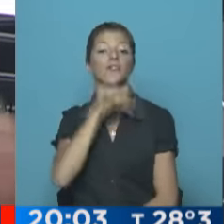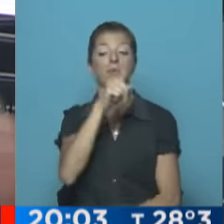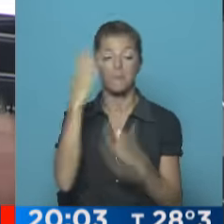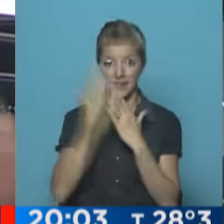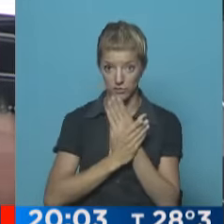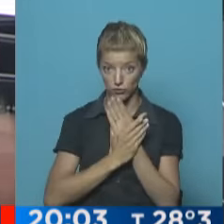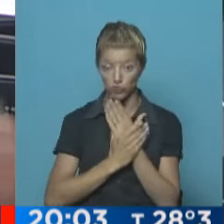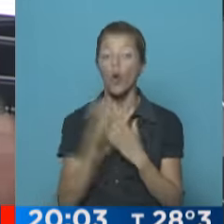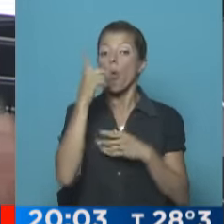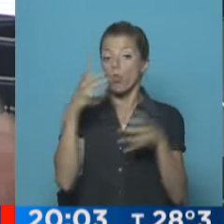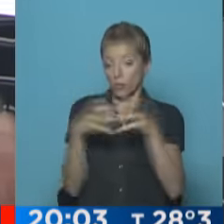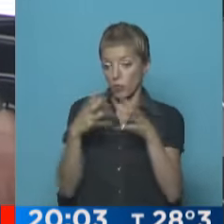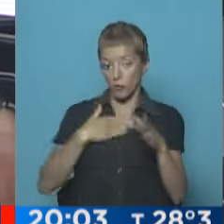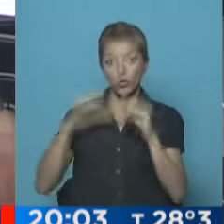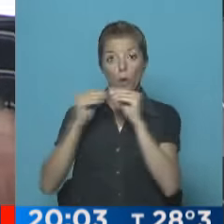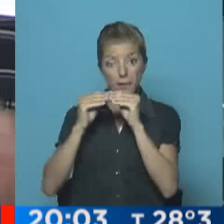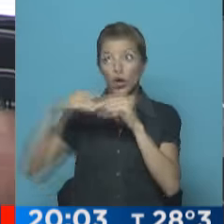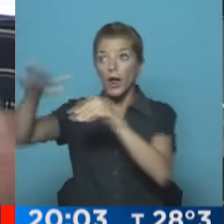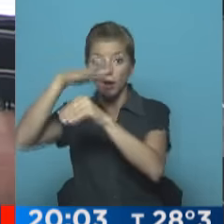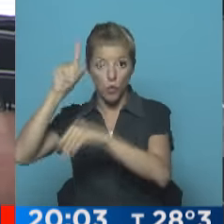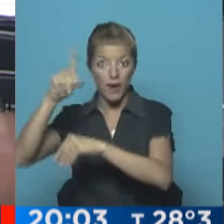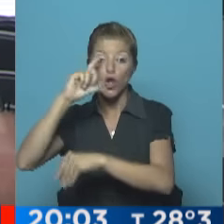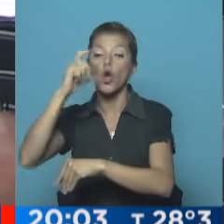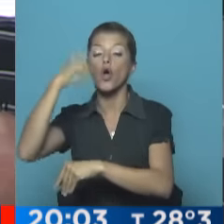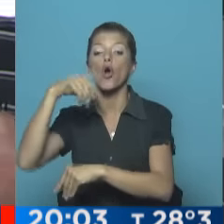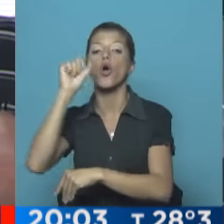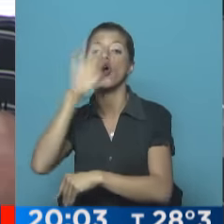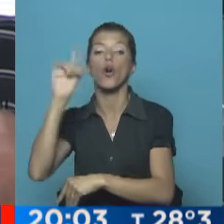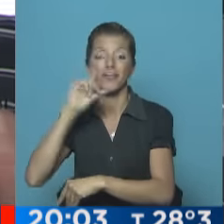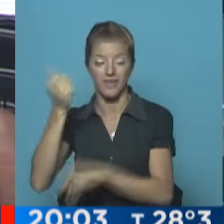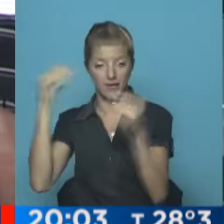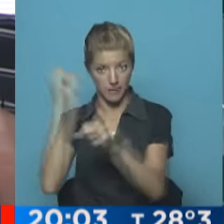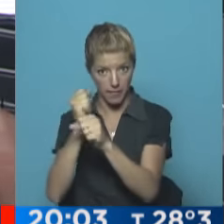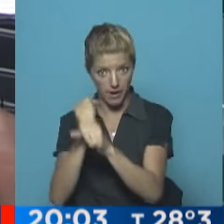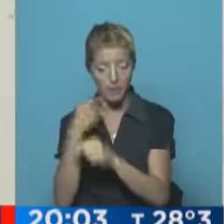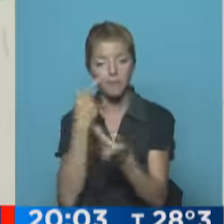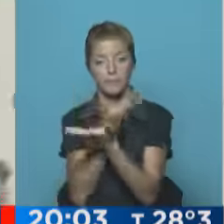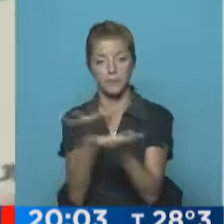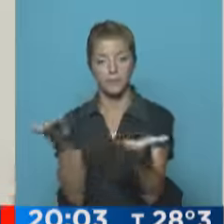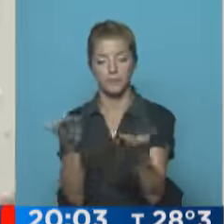Un equipo de Visión 7 está trabajando en la ciudad de Concordia y este es el primer informe.